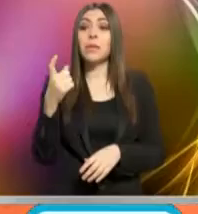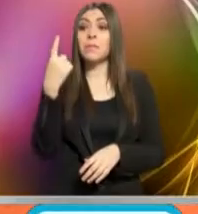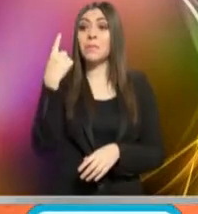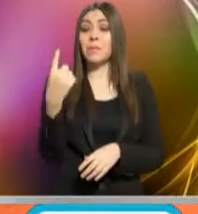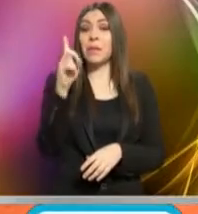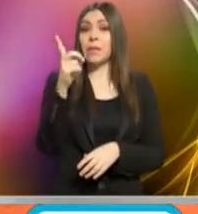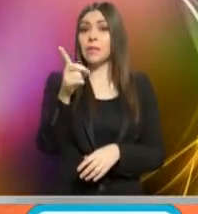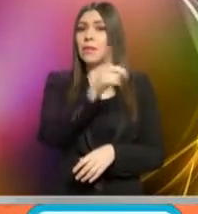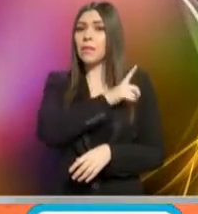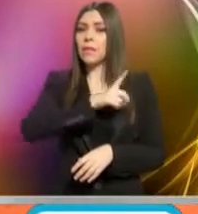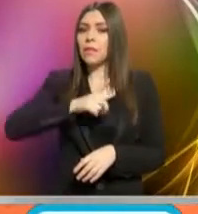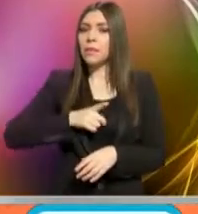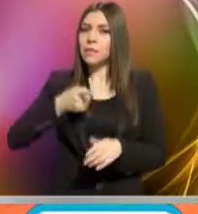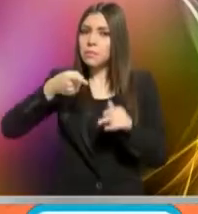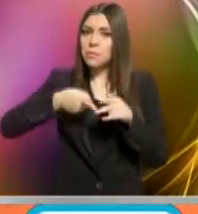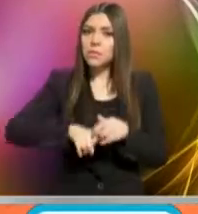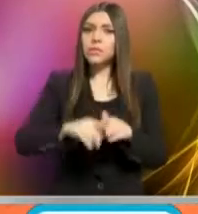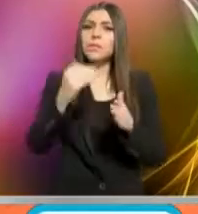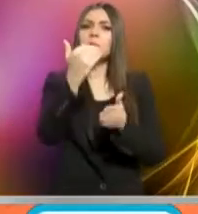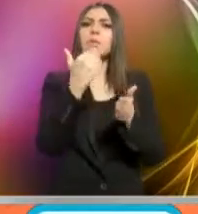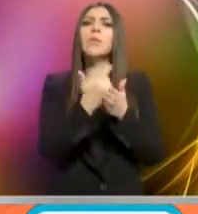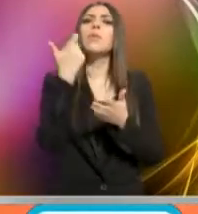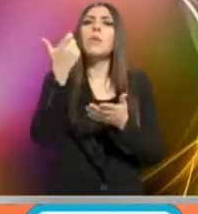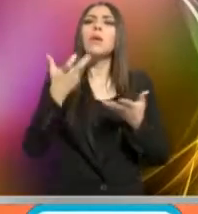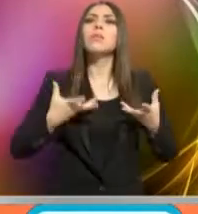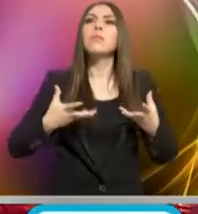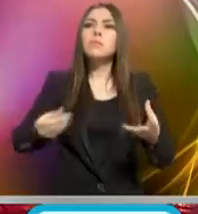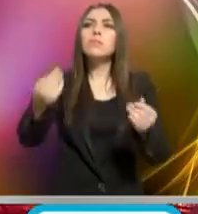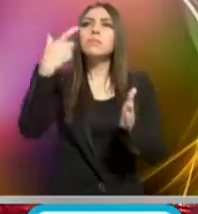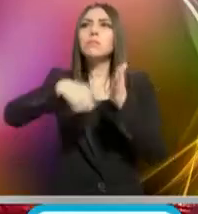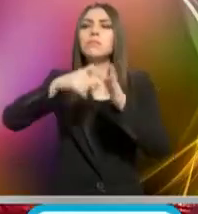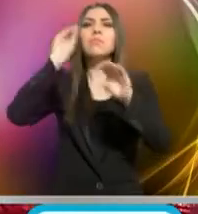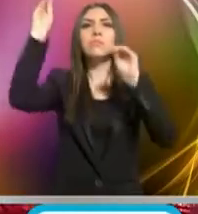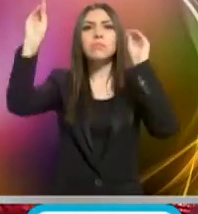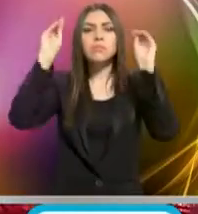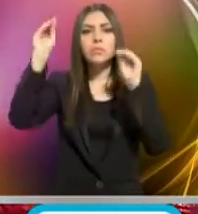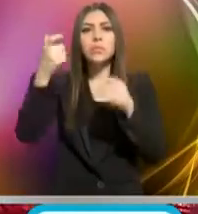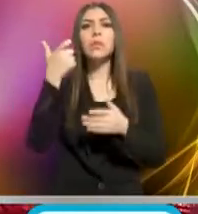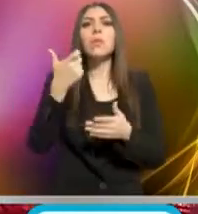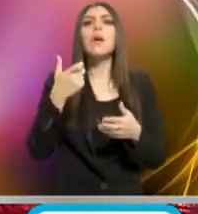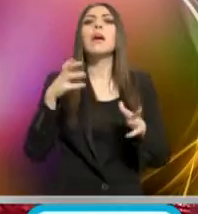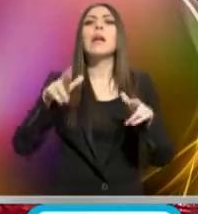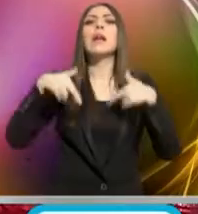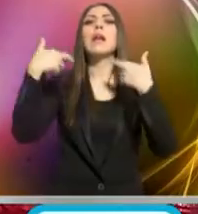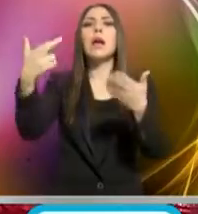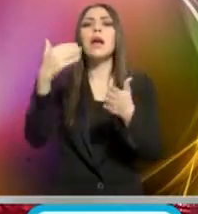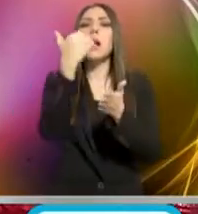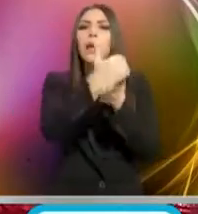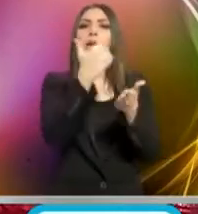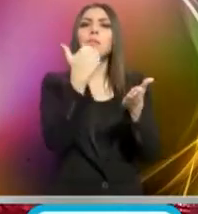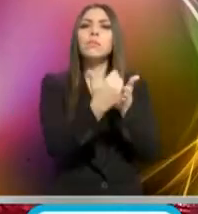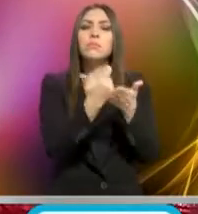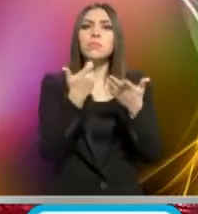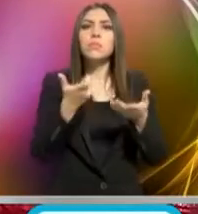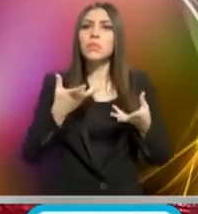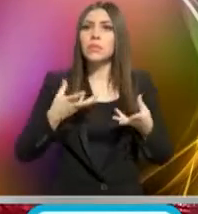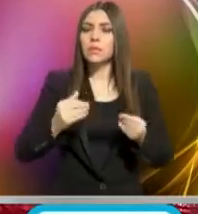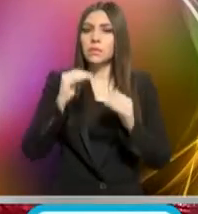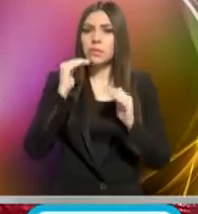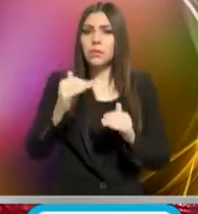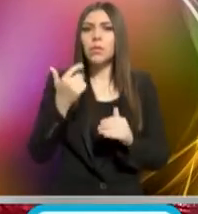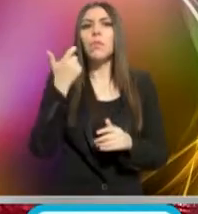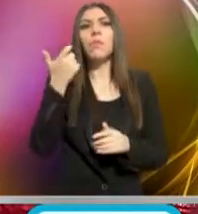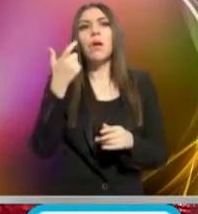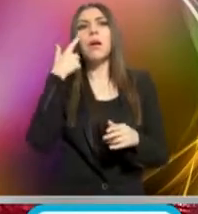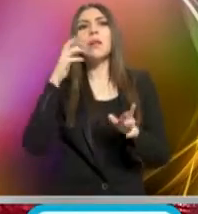de haberlo tenido, ¿no? O sea, ¿cuánto te vas a gastar en adornos? ¿Cuánto te vas a gastar en regalos? ¿A quiénes le vas a dar? Ajá. ¿Y con qué lo vas a ¿Cuánto pagar? presupuesto tienes